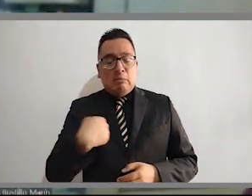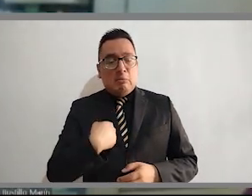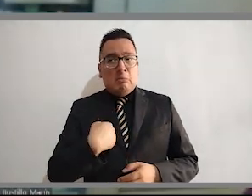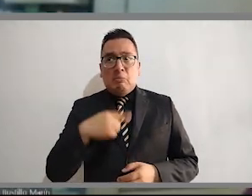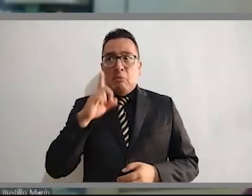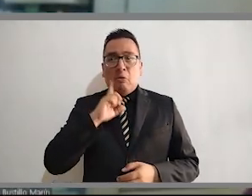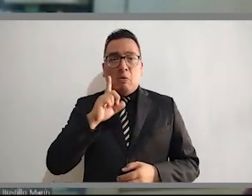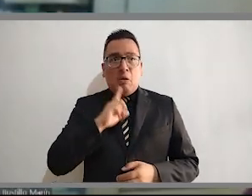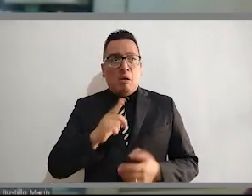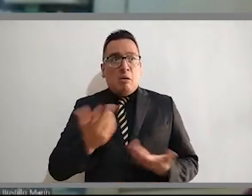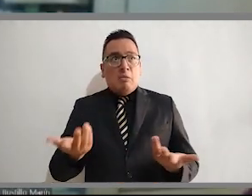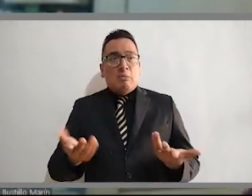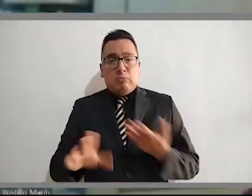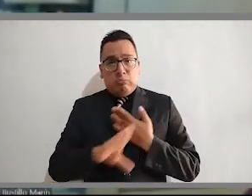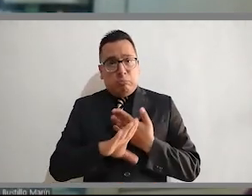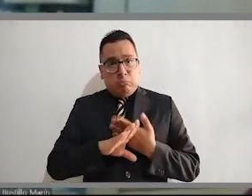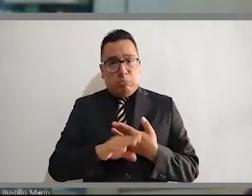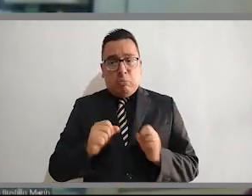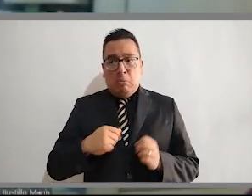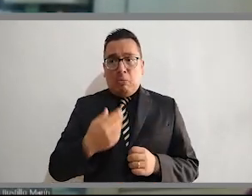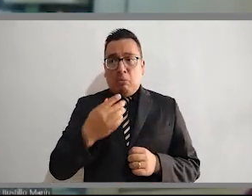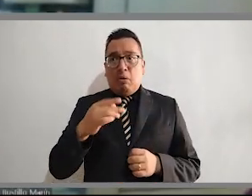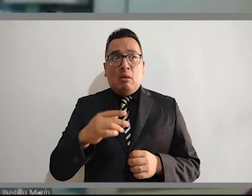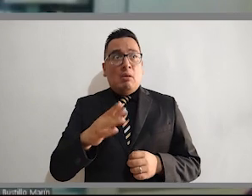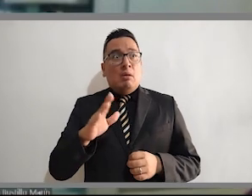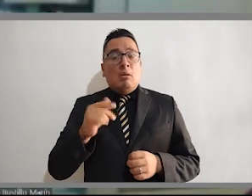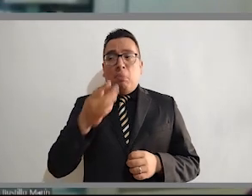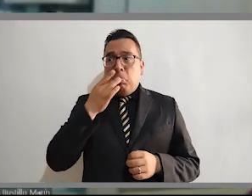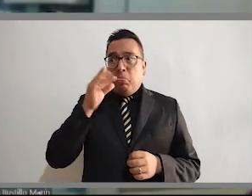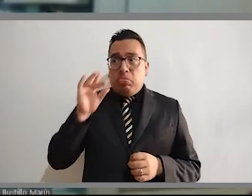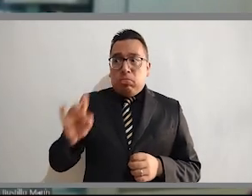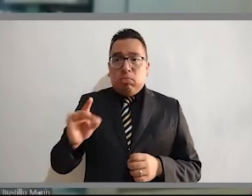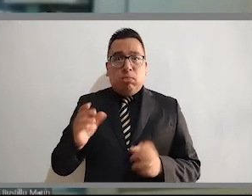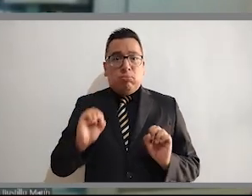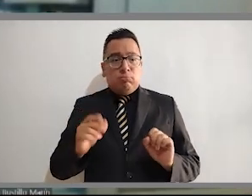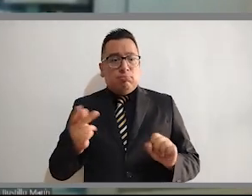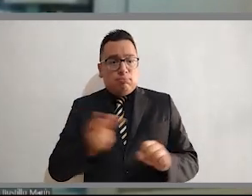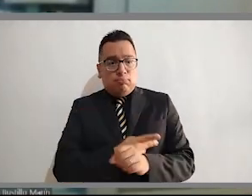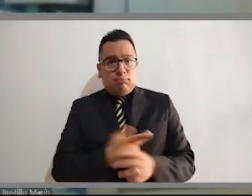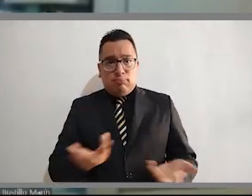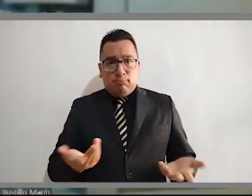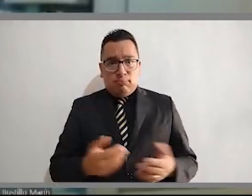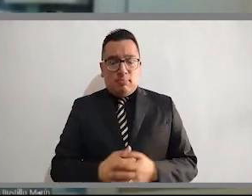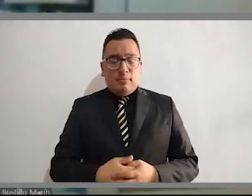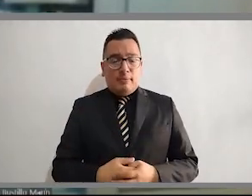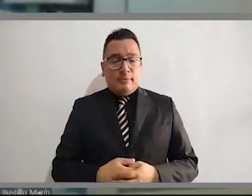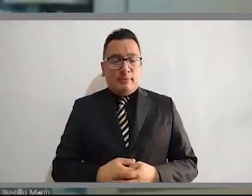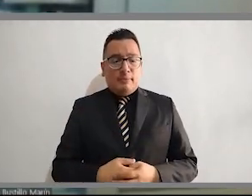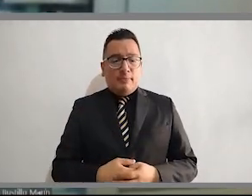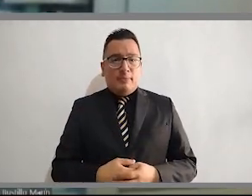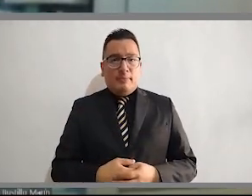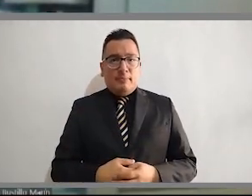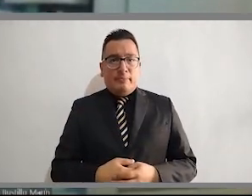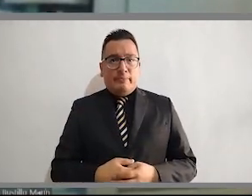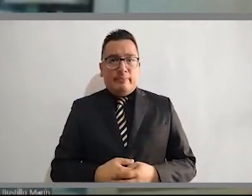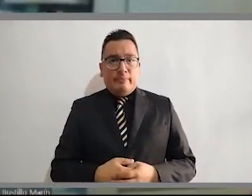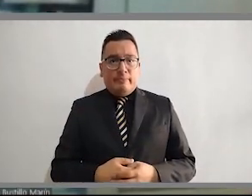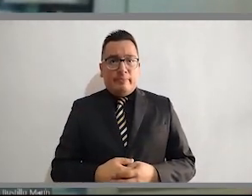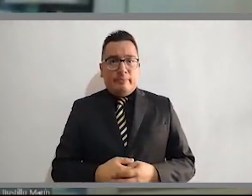a nosotras las mujeres? ¿O nos van a reprimir? ¿O qué nos va a suceder si nosotras